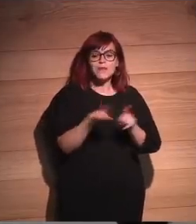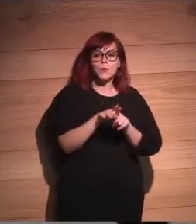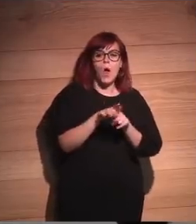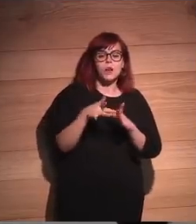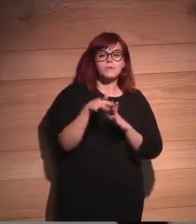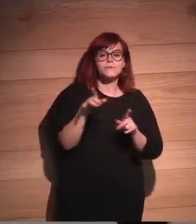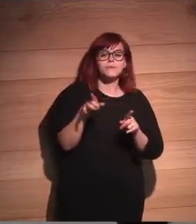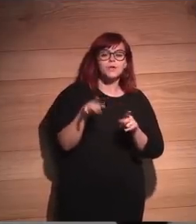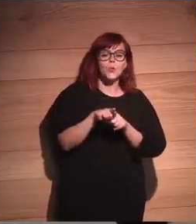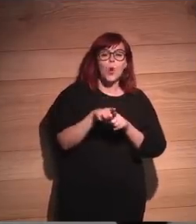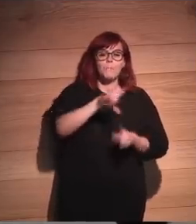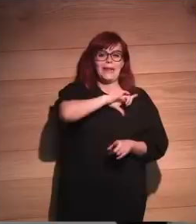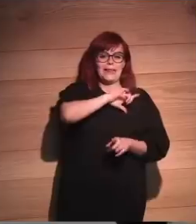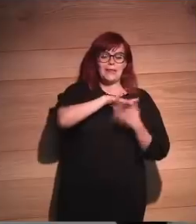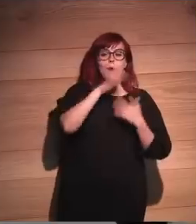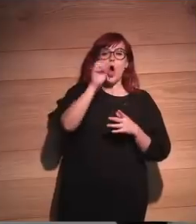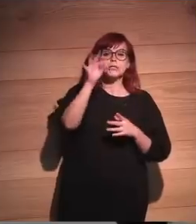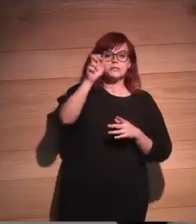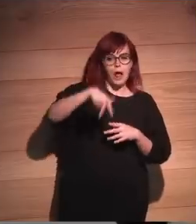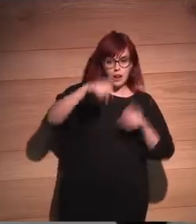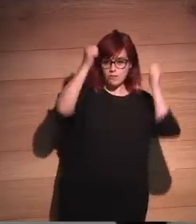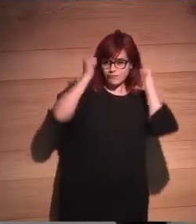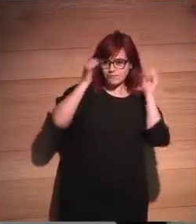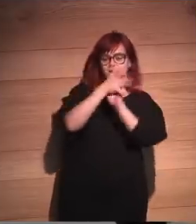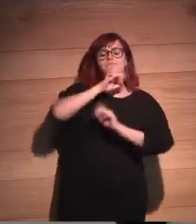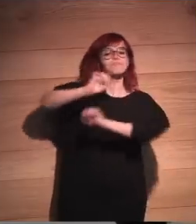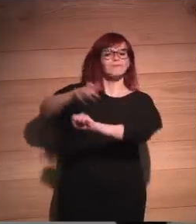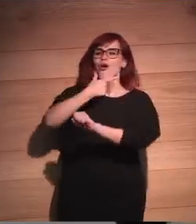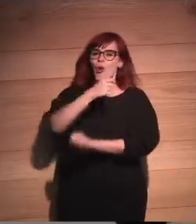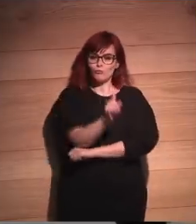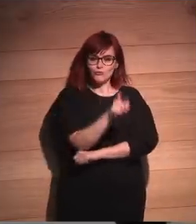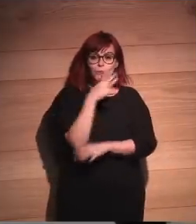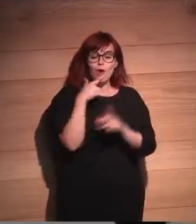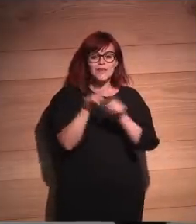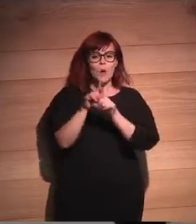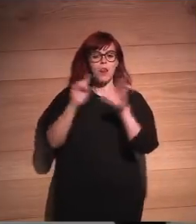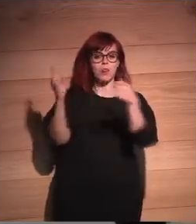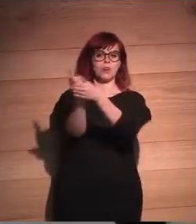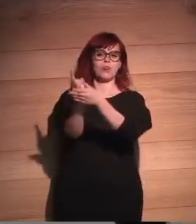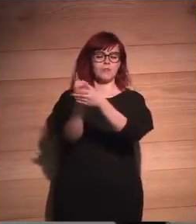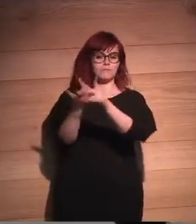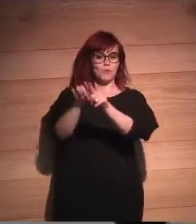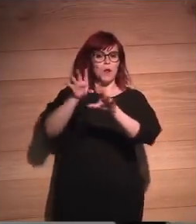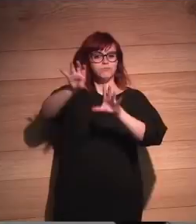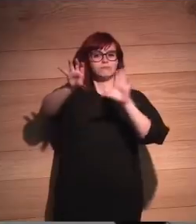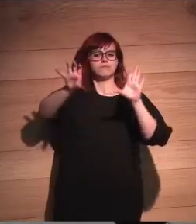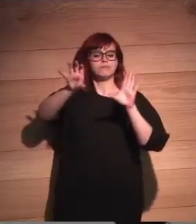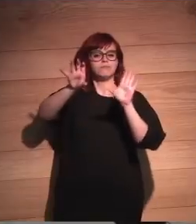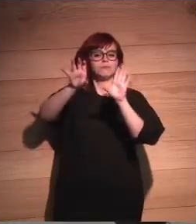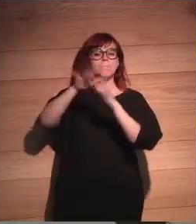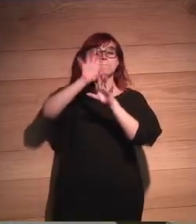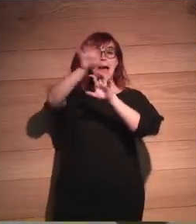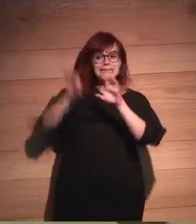cinturones, no le gusta el cinturón militar, que es la OTAN, y por eso no le gusta que le hayan ido